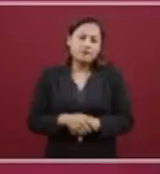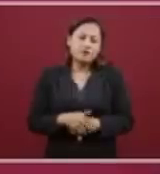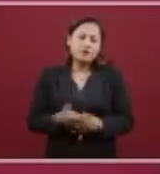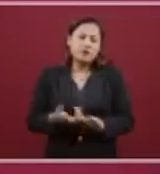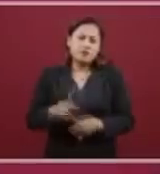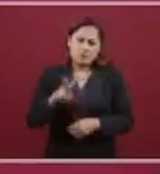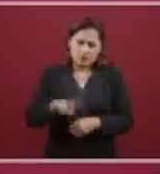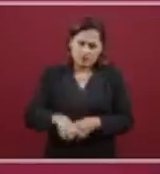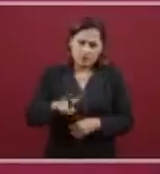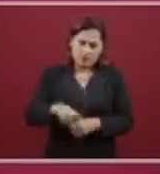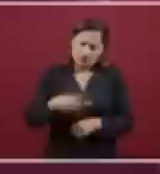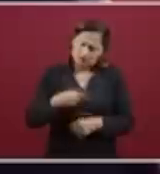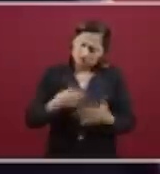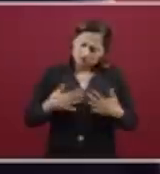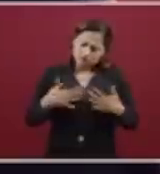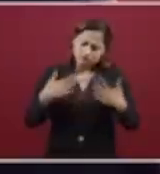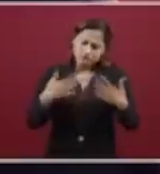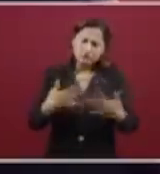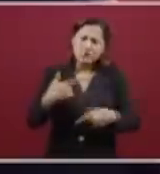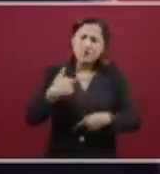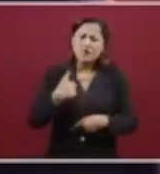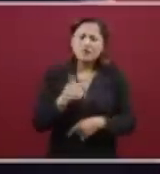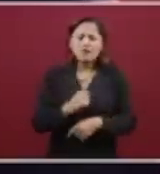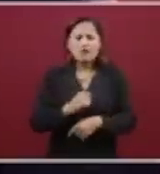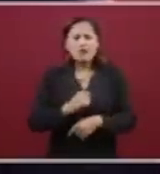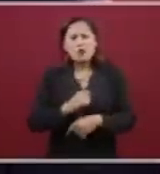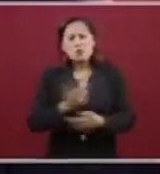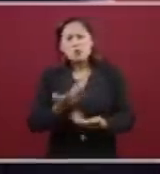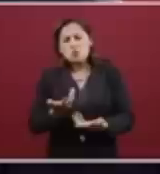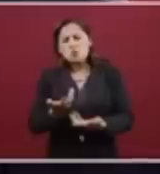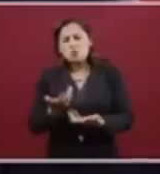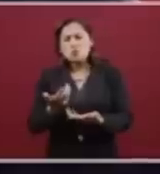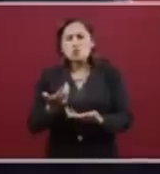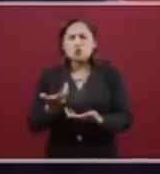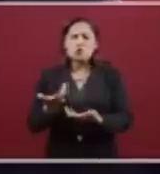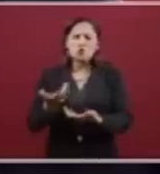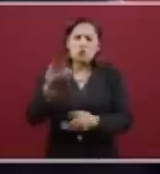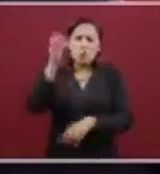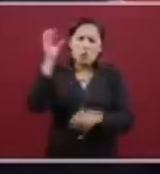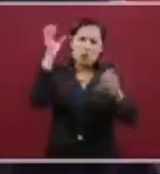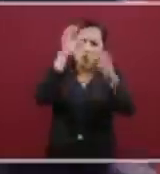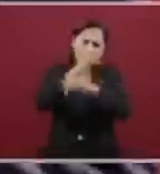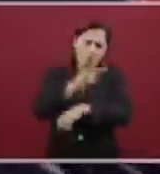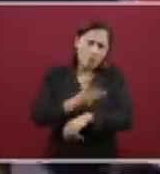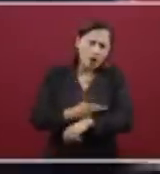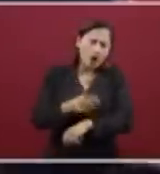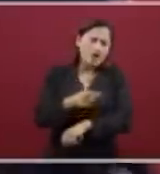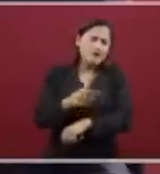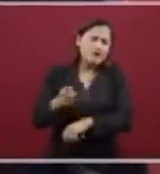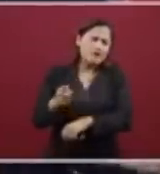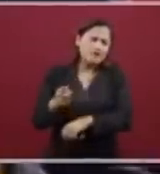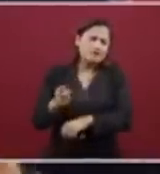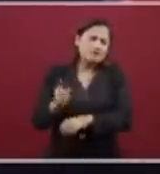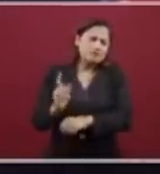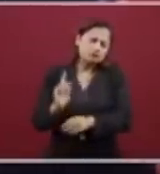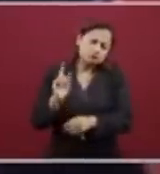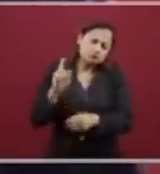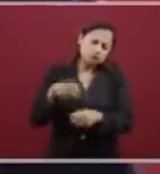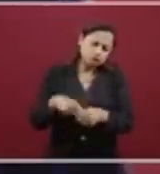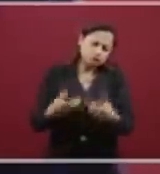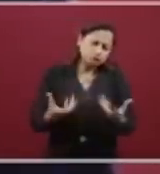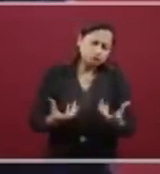tener con padres pero esta es una situación muy especial que algún día por qué